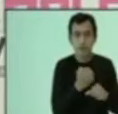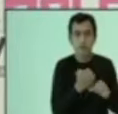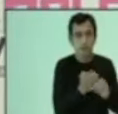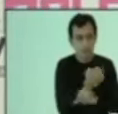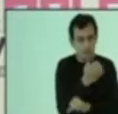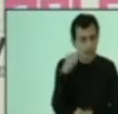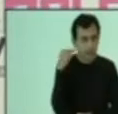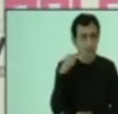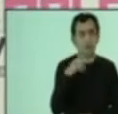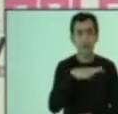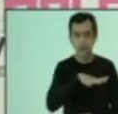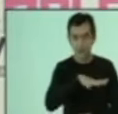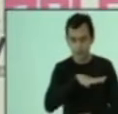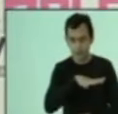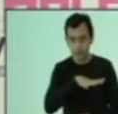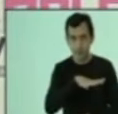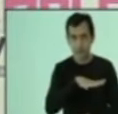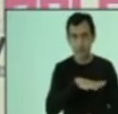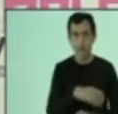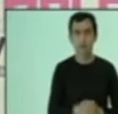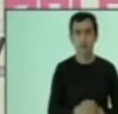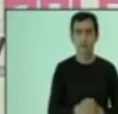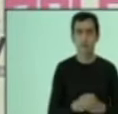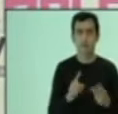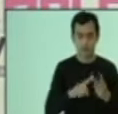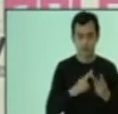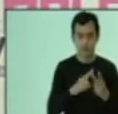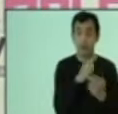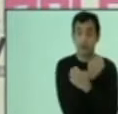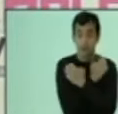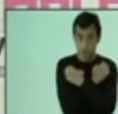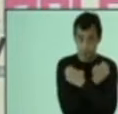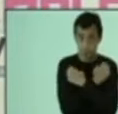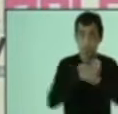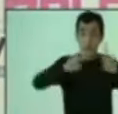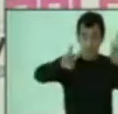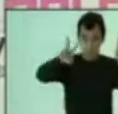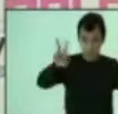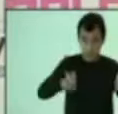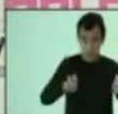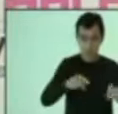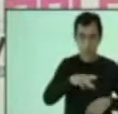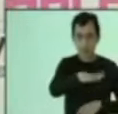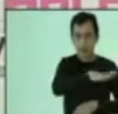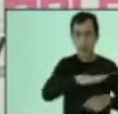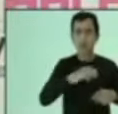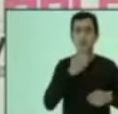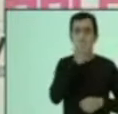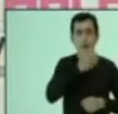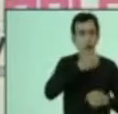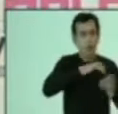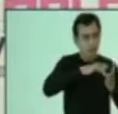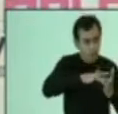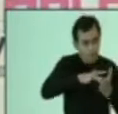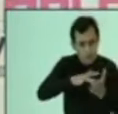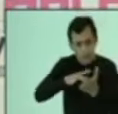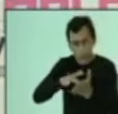se cuenta en el municipio. En el rubro de educación, seguiré brindando el apoyo a nuestras escuelas